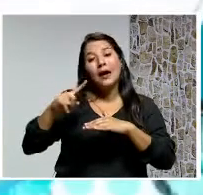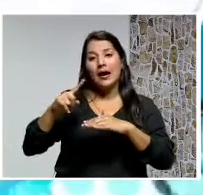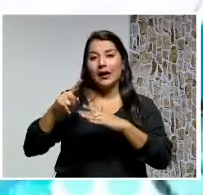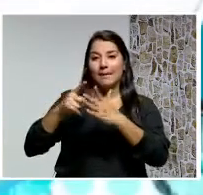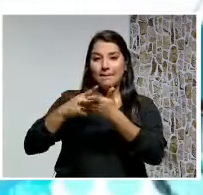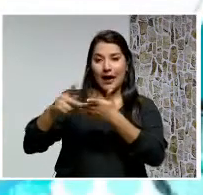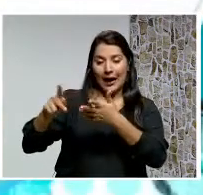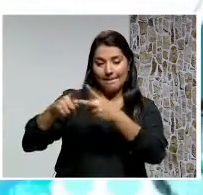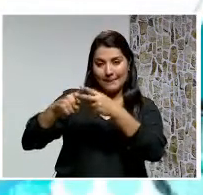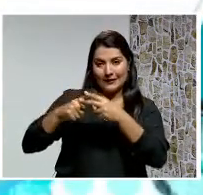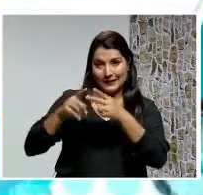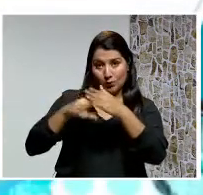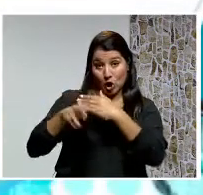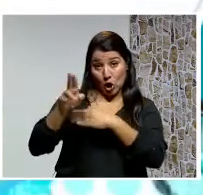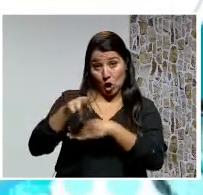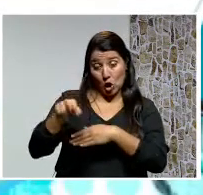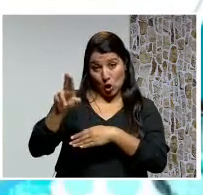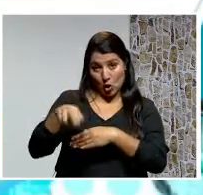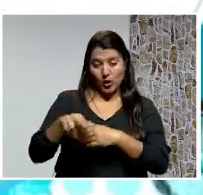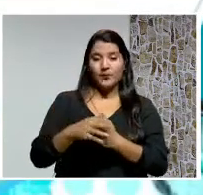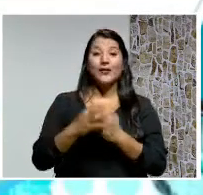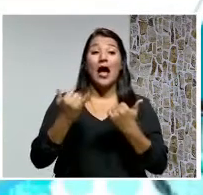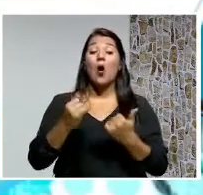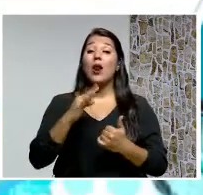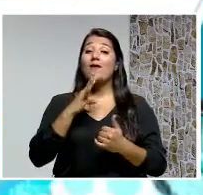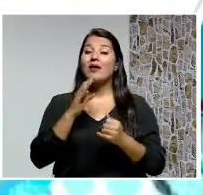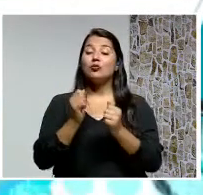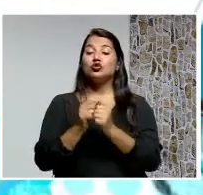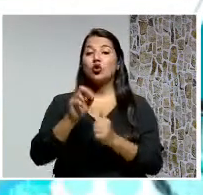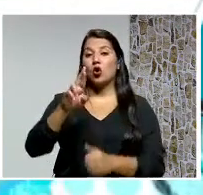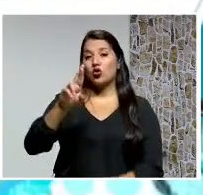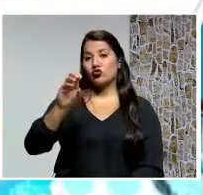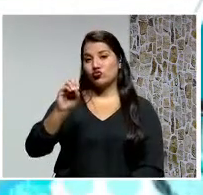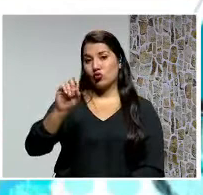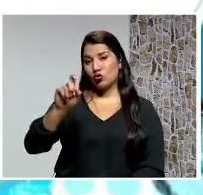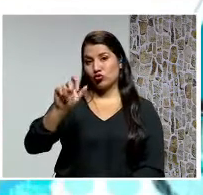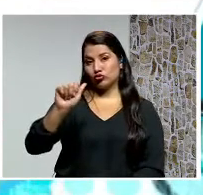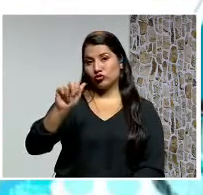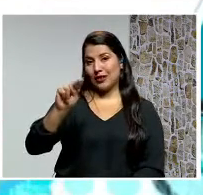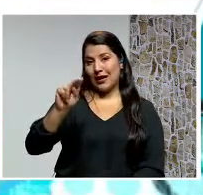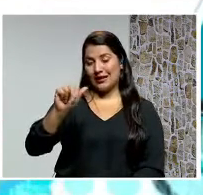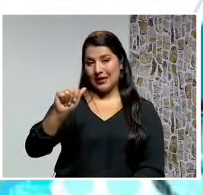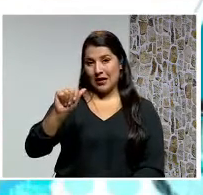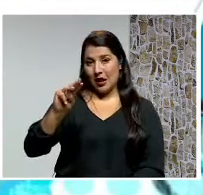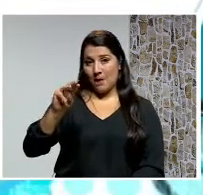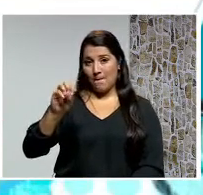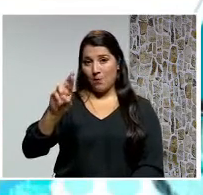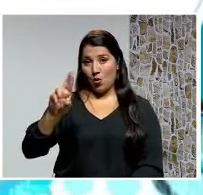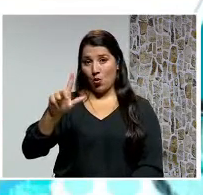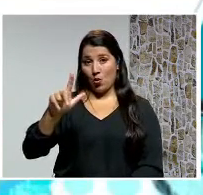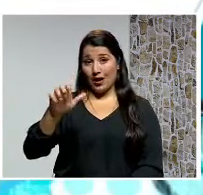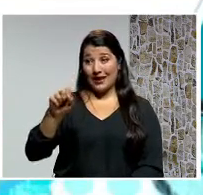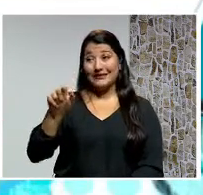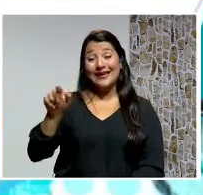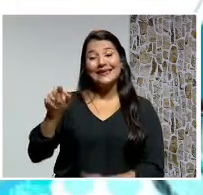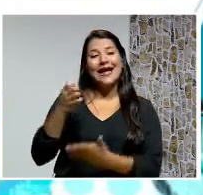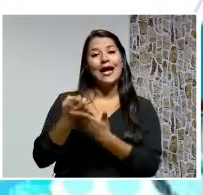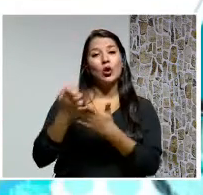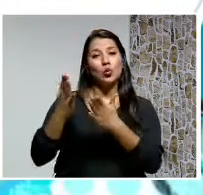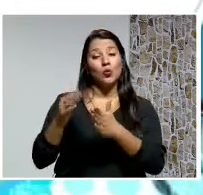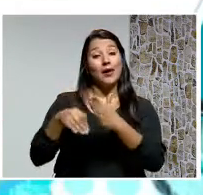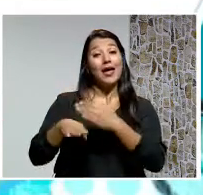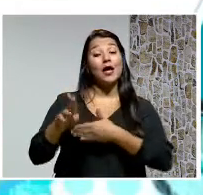Roxana Morales, quien es economista del Observatorio Económico de la Universidad Nacional. Buenas noches,